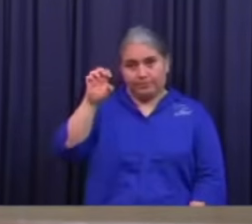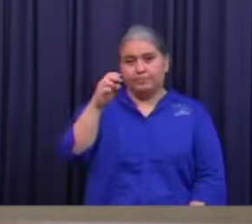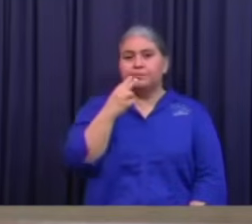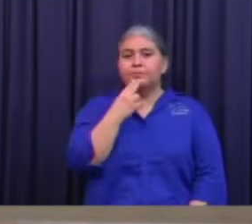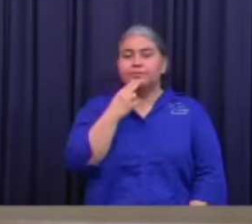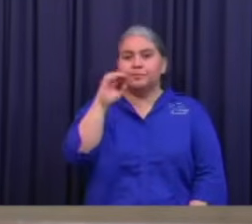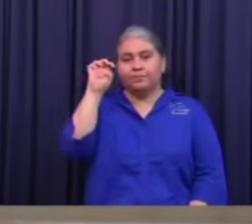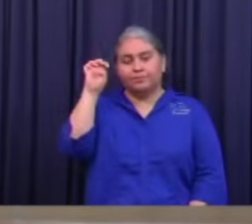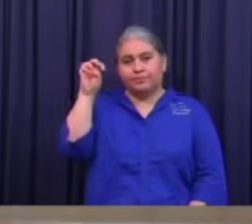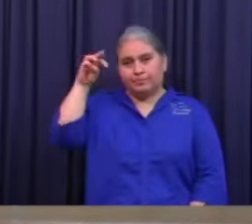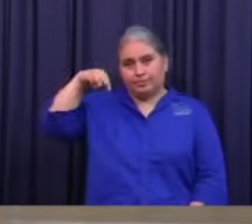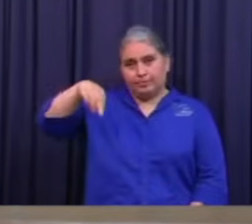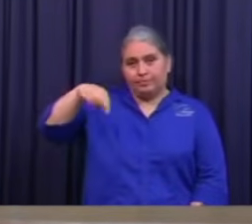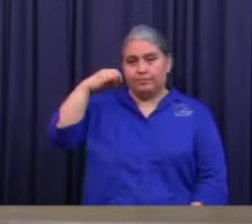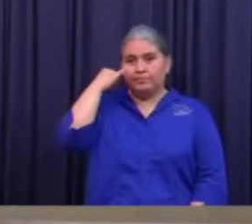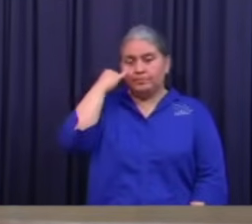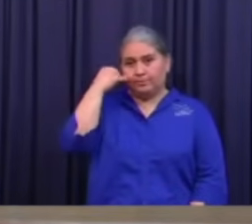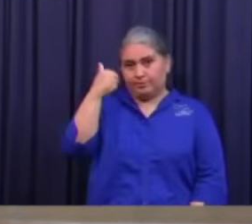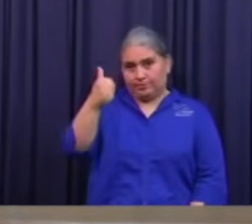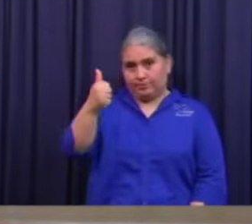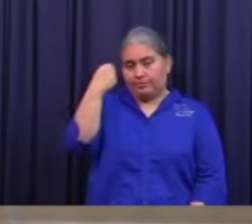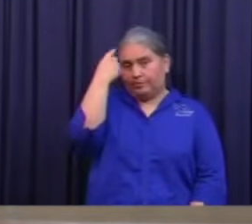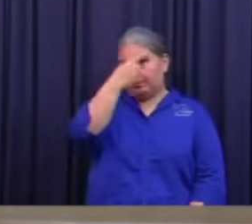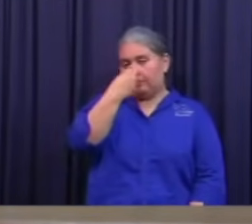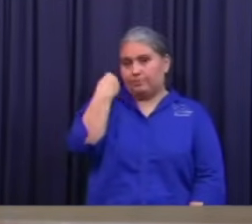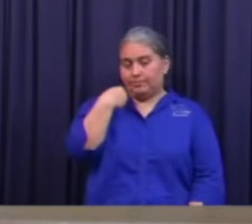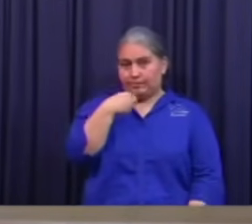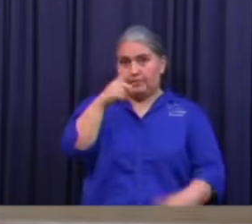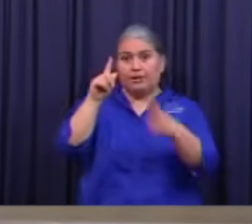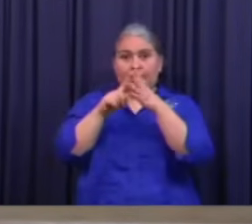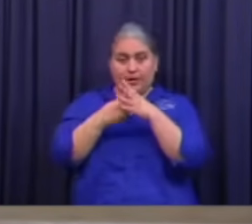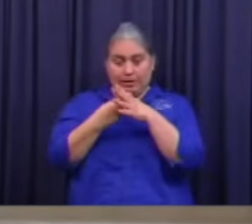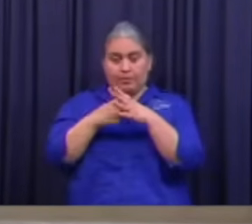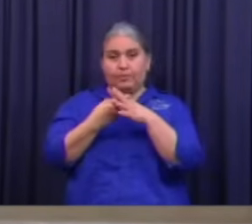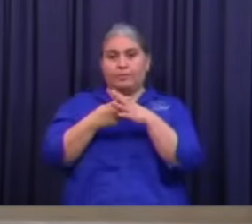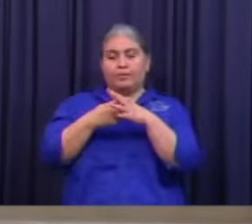acá empezó la restauración de la Ciudad de